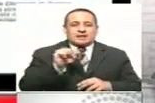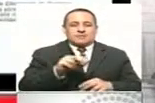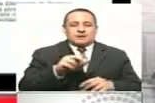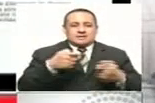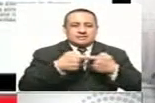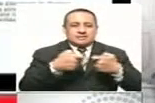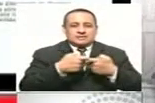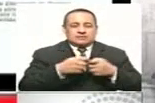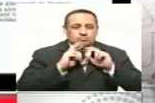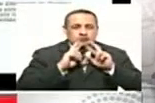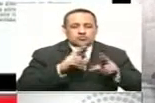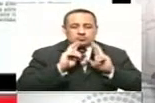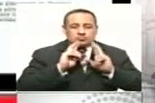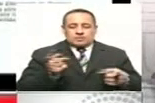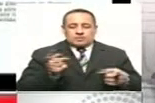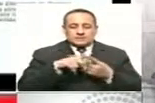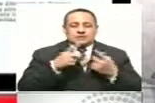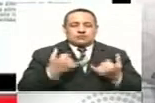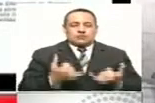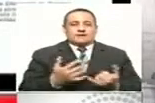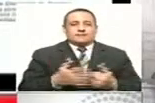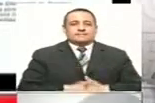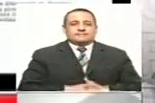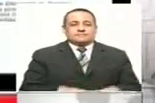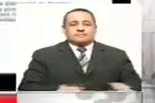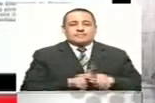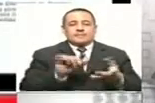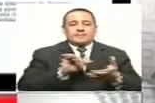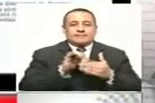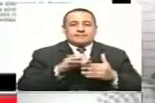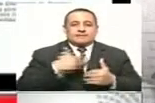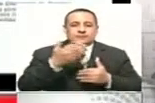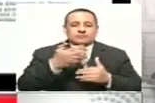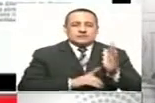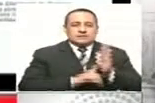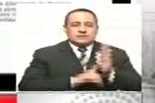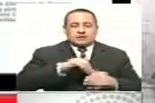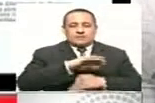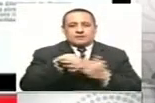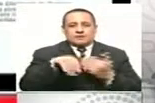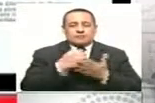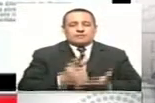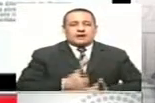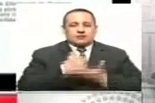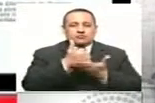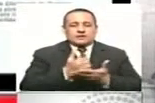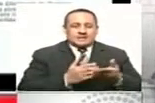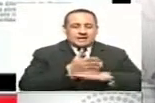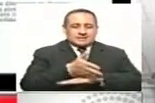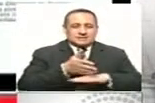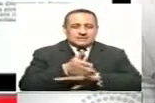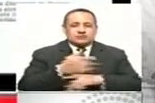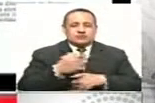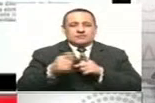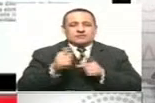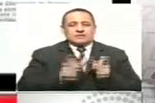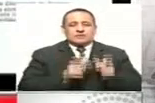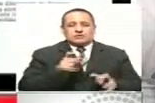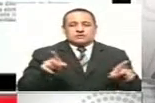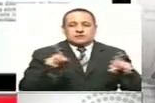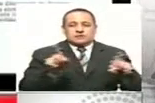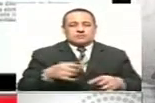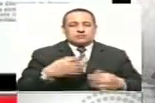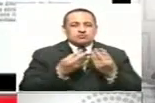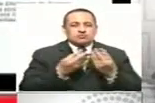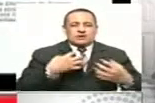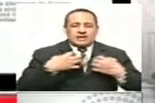utiliza mucho en este momento y que ha sido desarrollada para facilitar el acceso de la ciudadanía a los